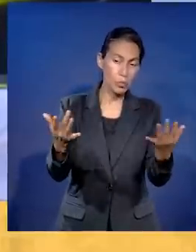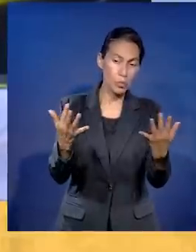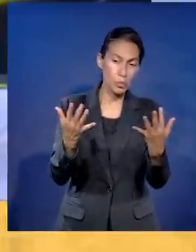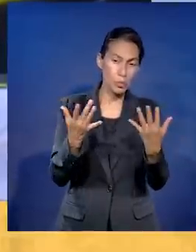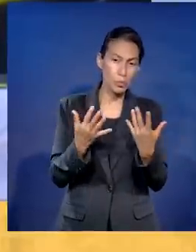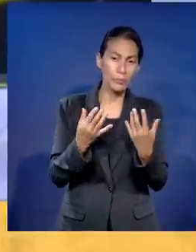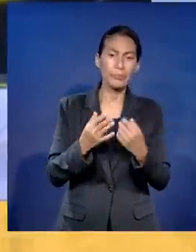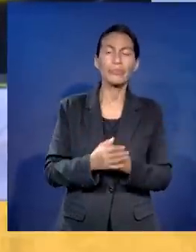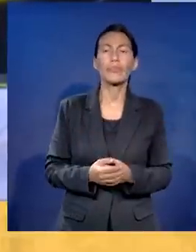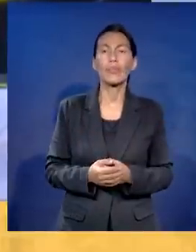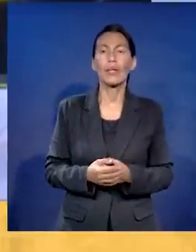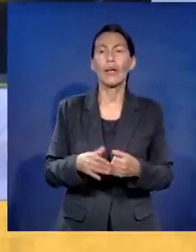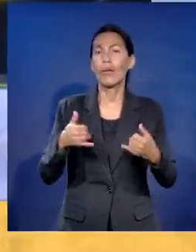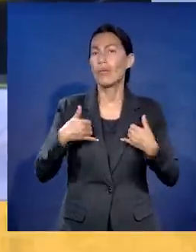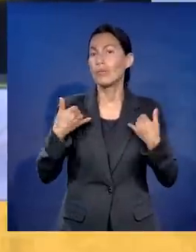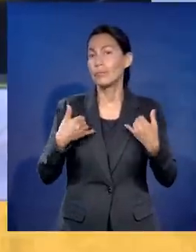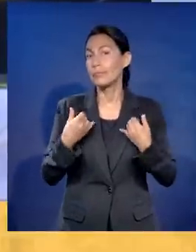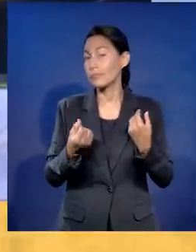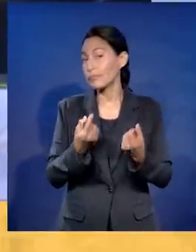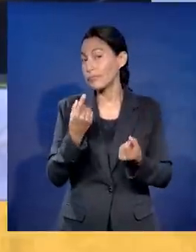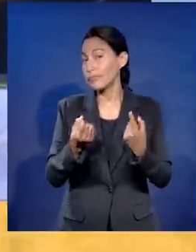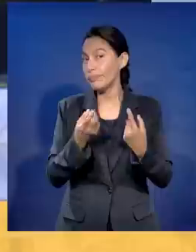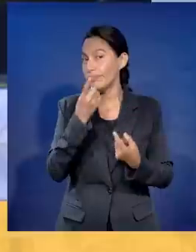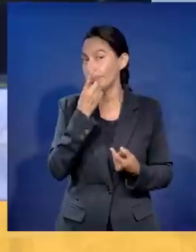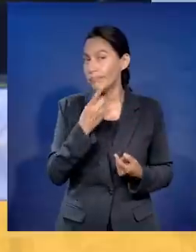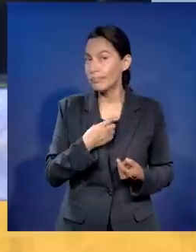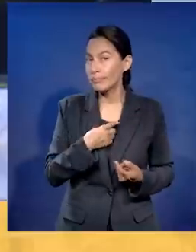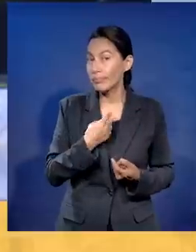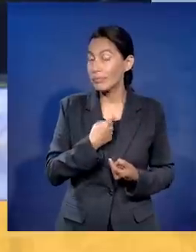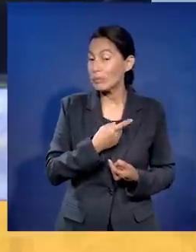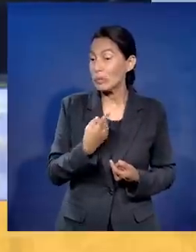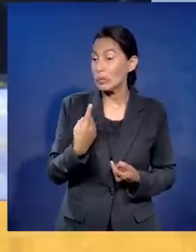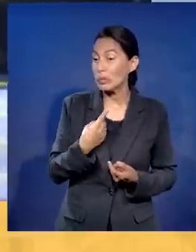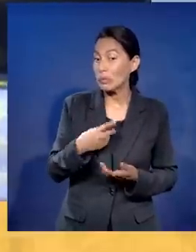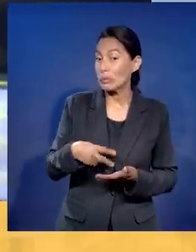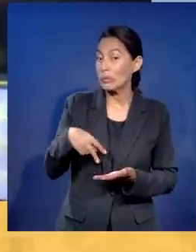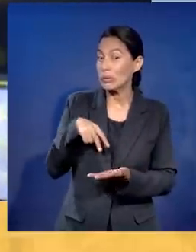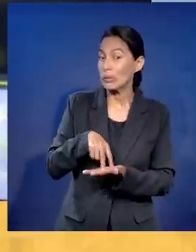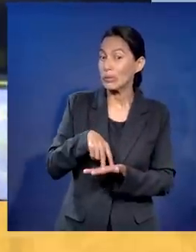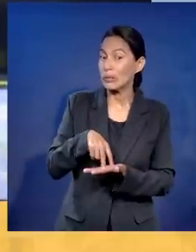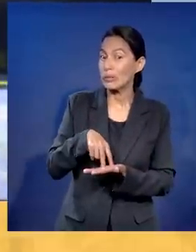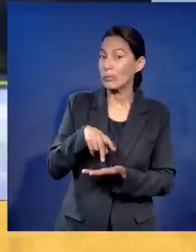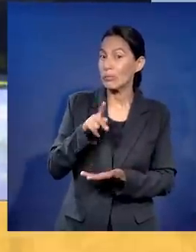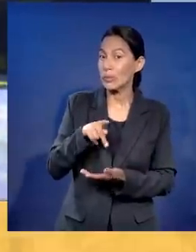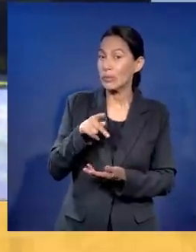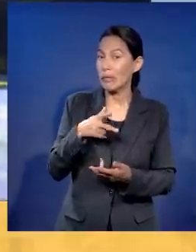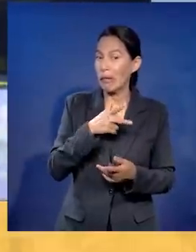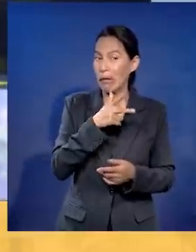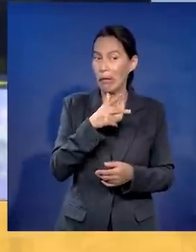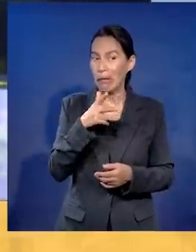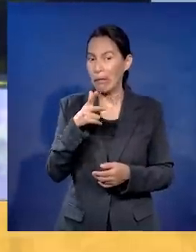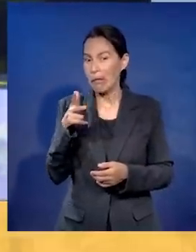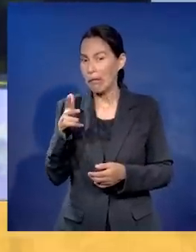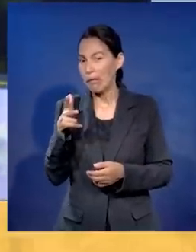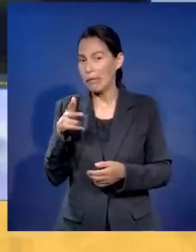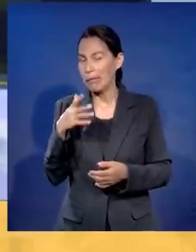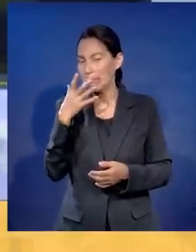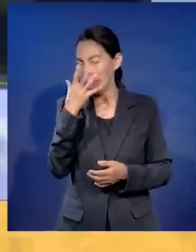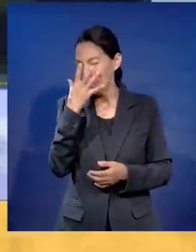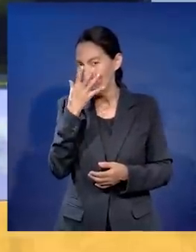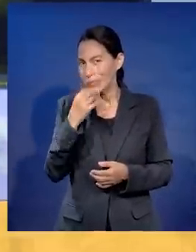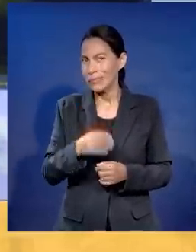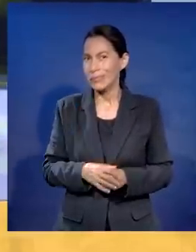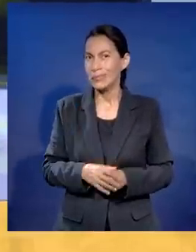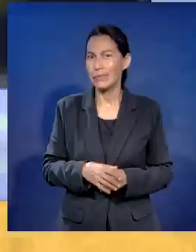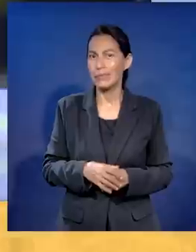personas al llamado varios muchachos me han dicho durante la semana pastor nosotros nos queremos parar pero nos da miedo tanta